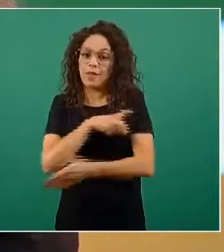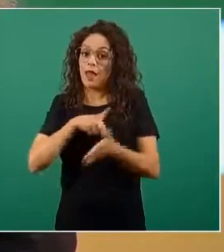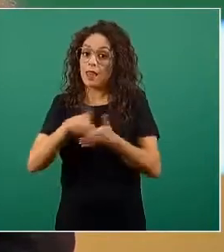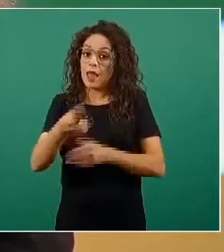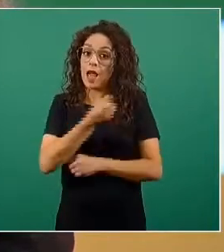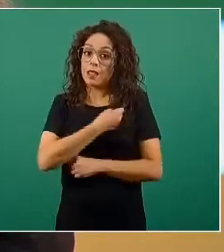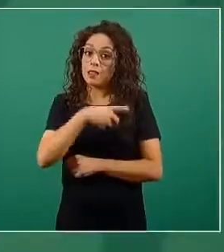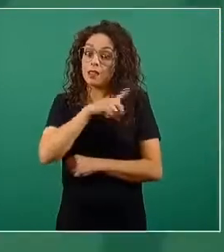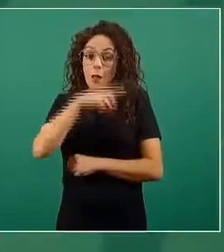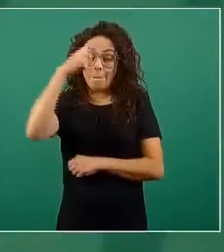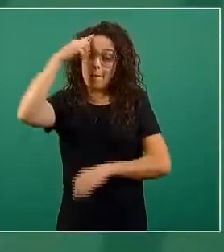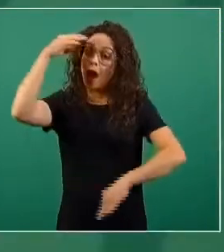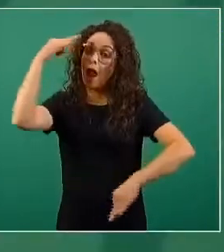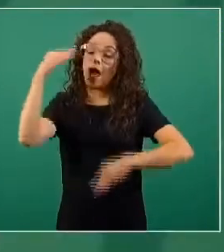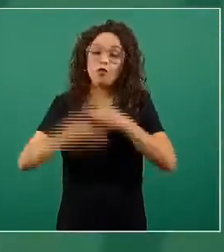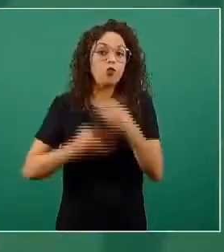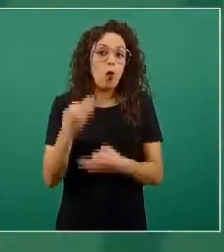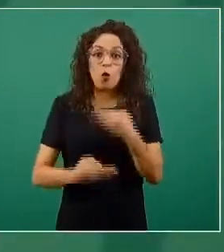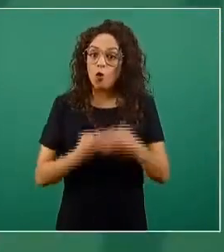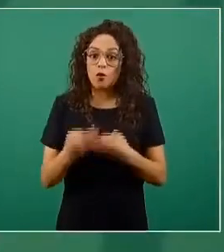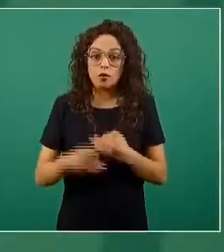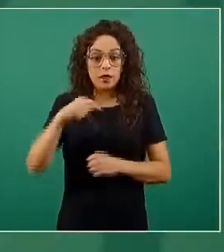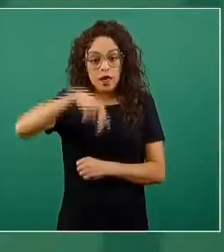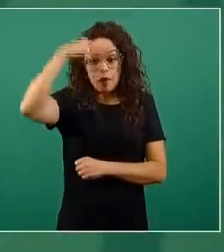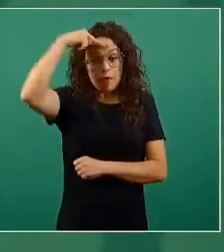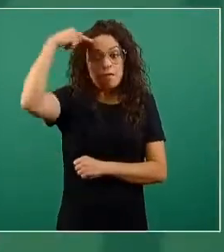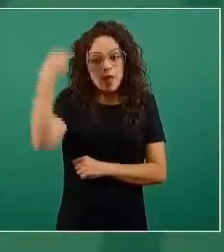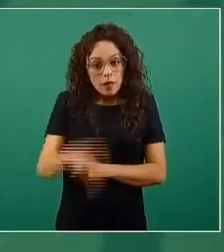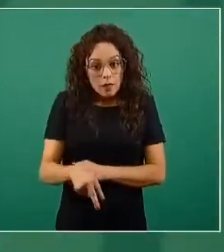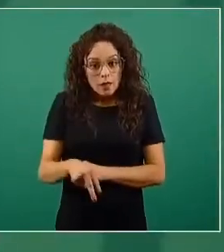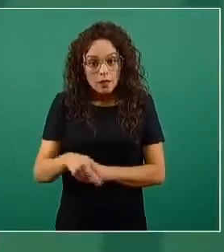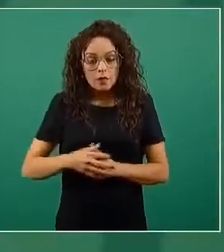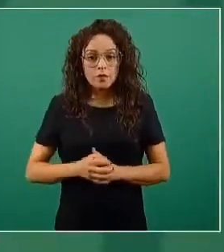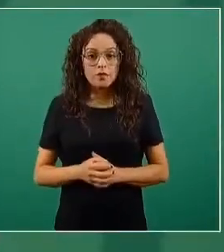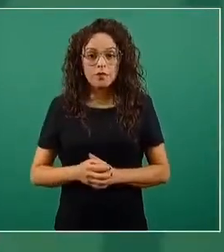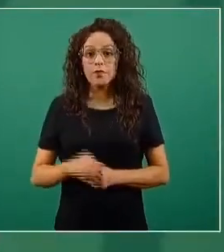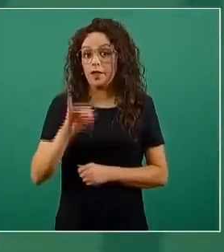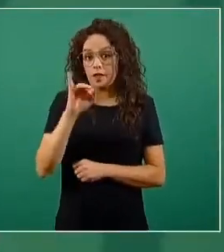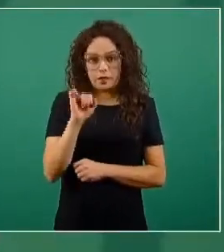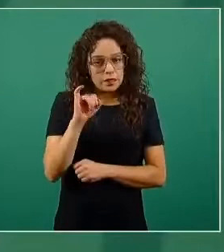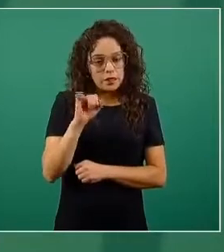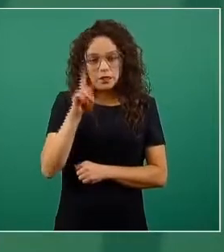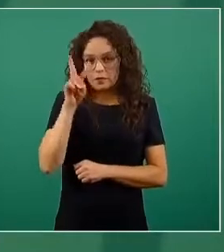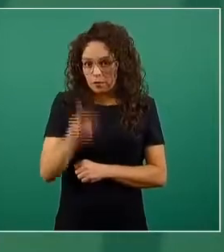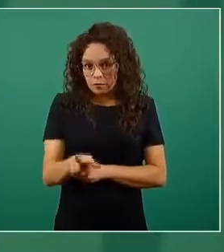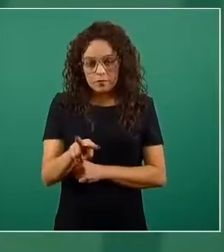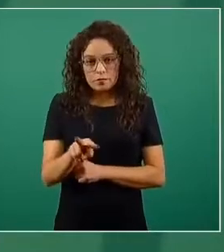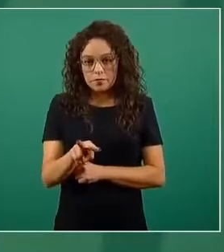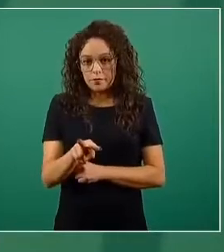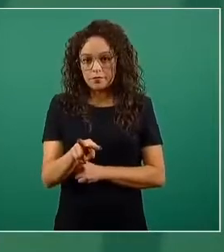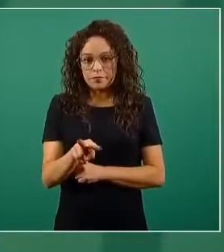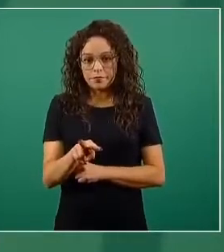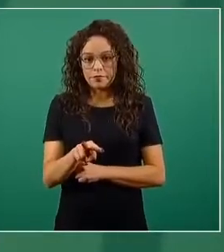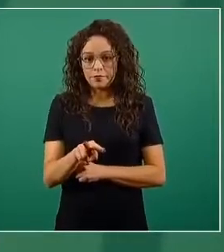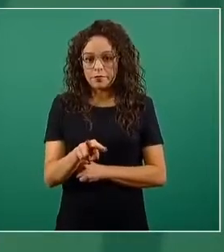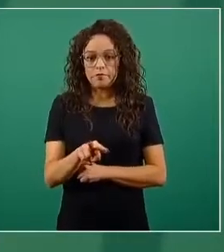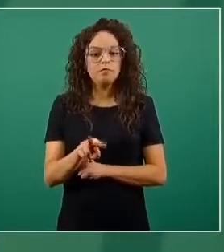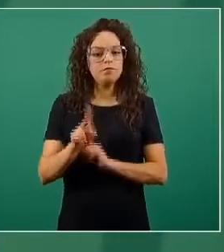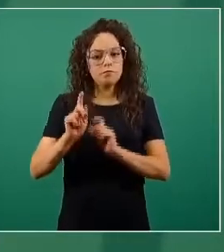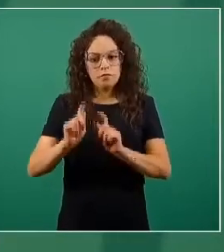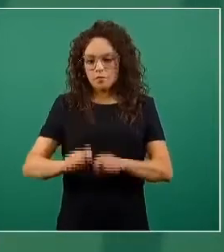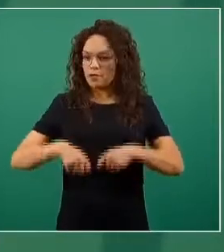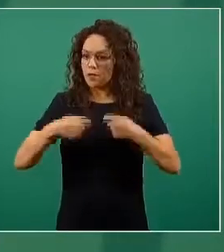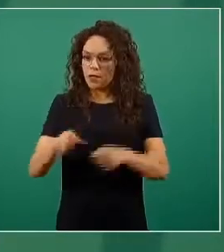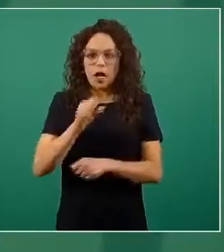es universal, ¿no? Y México totalmente está en la posición de que